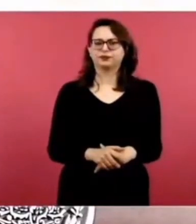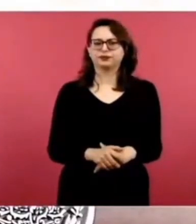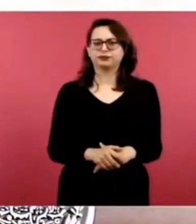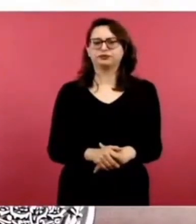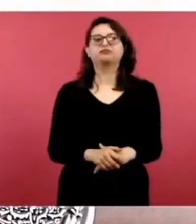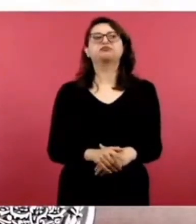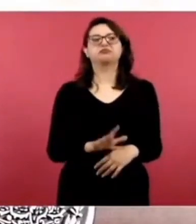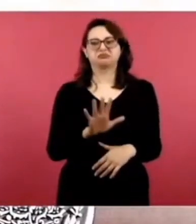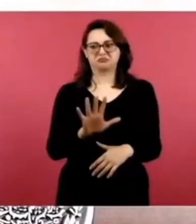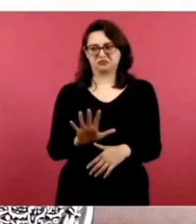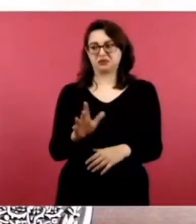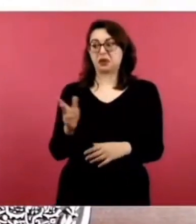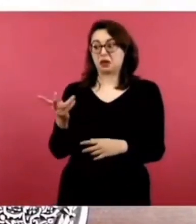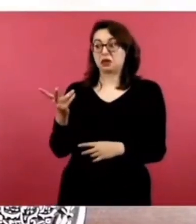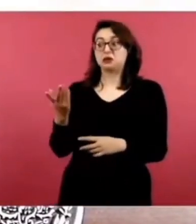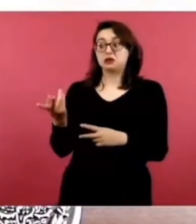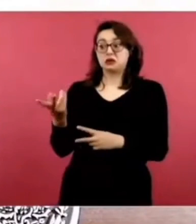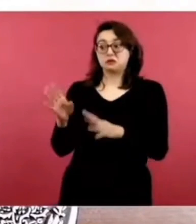pues armas,